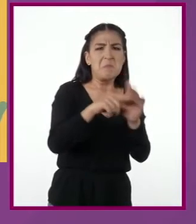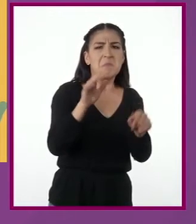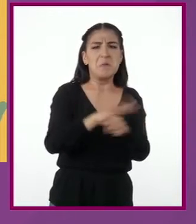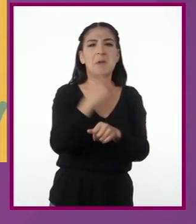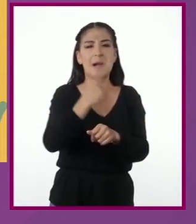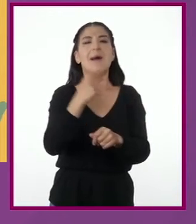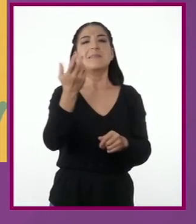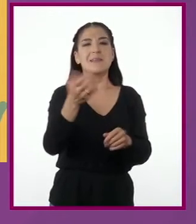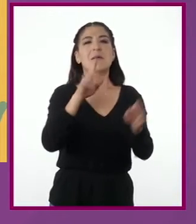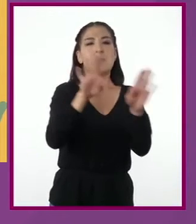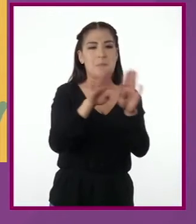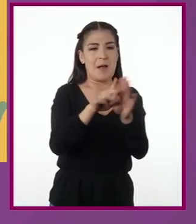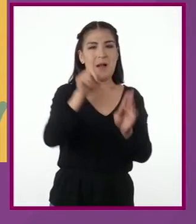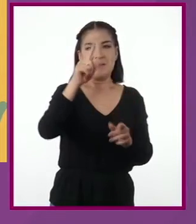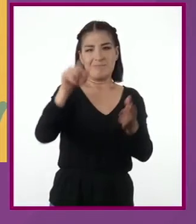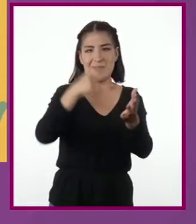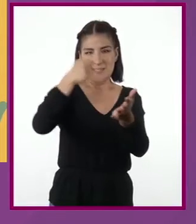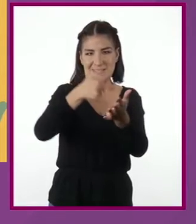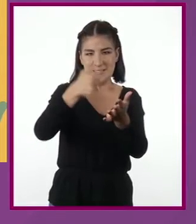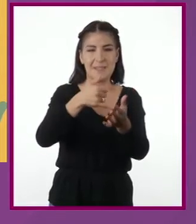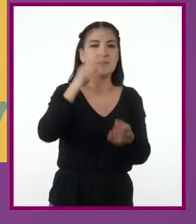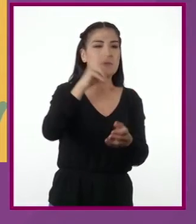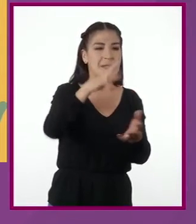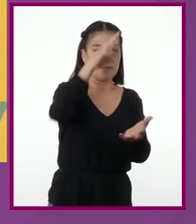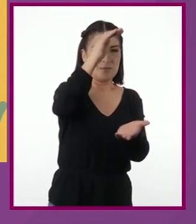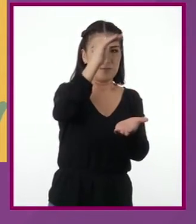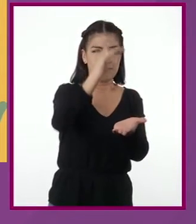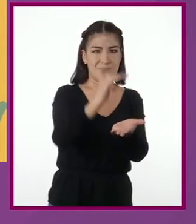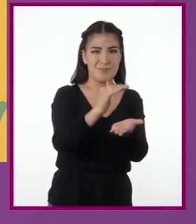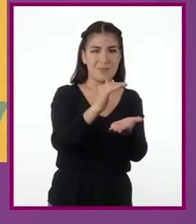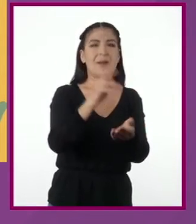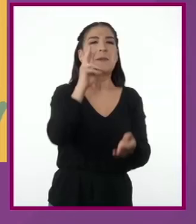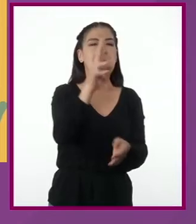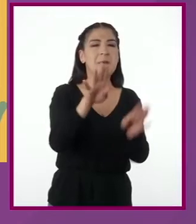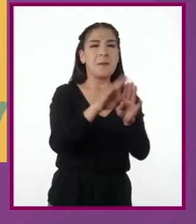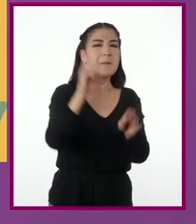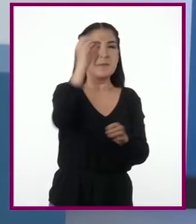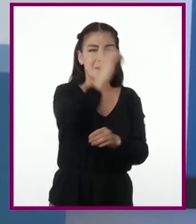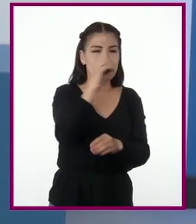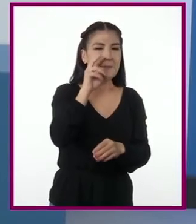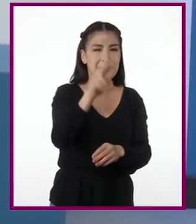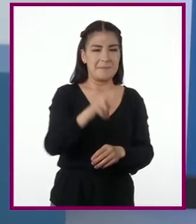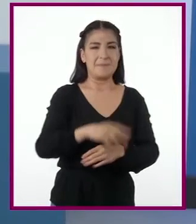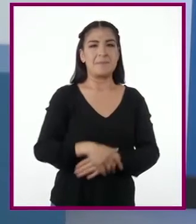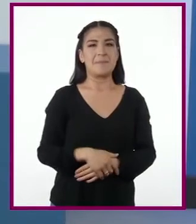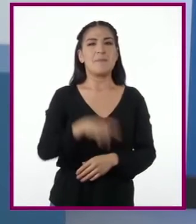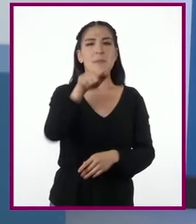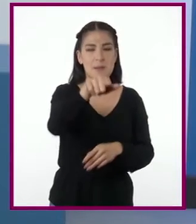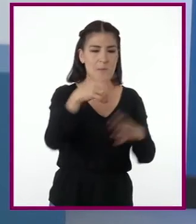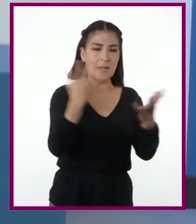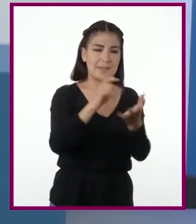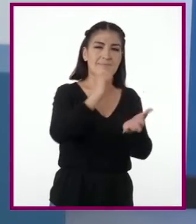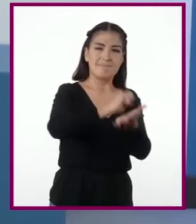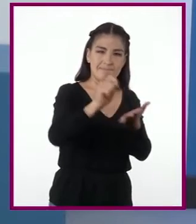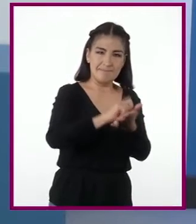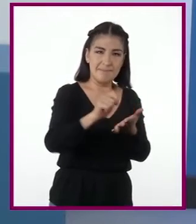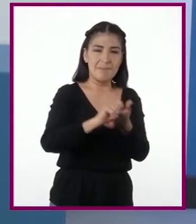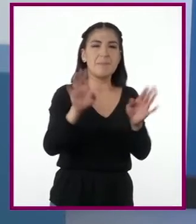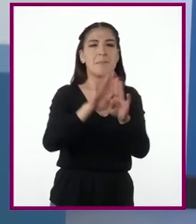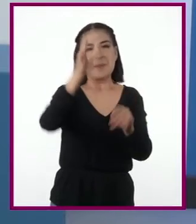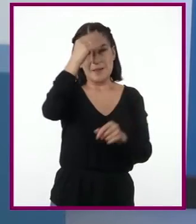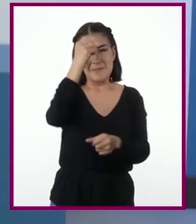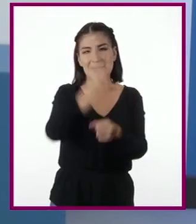botella de 3/4 de litro. Obsérvalo en la imagen y analízalo. Desarrollen como parte de esta